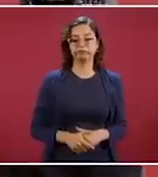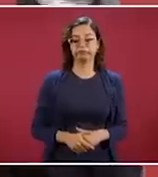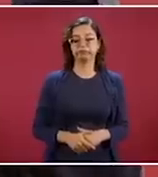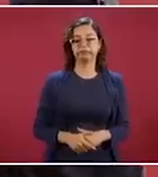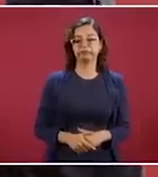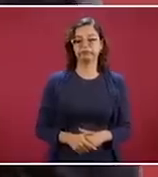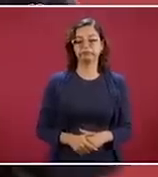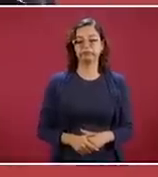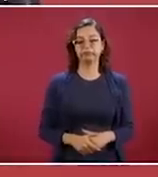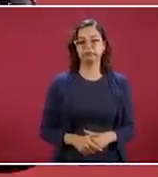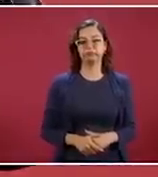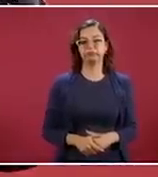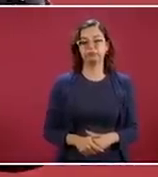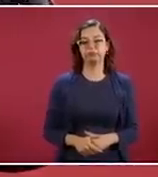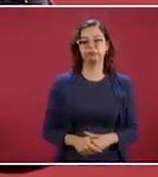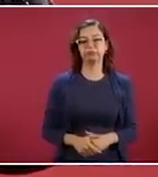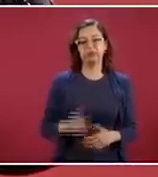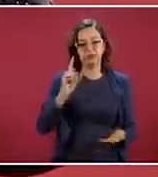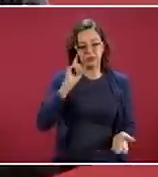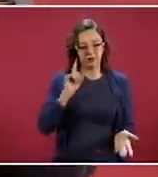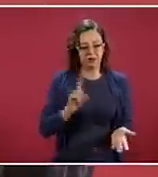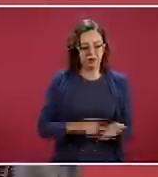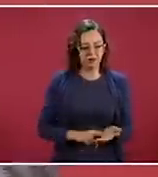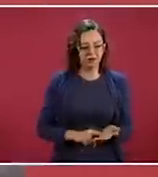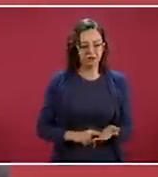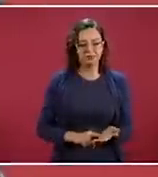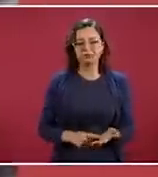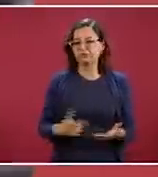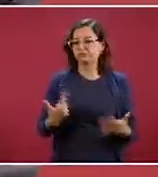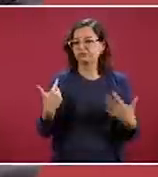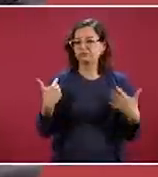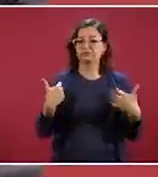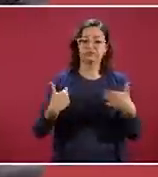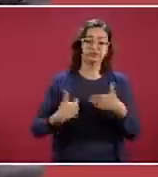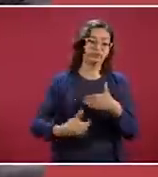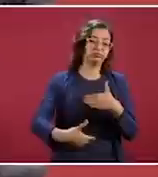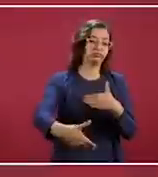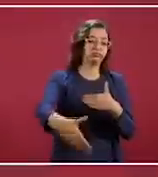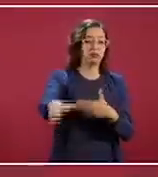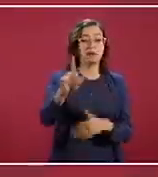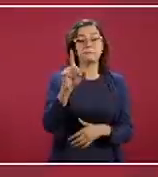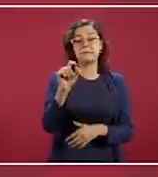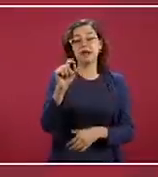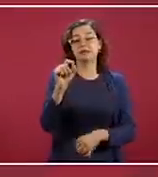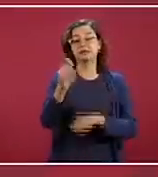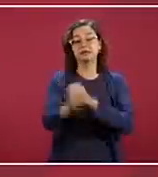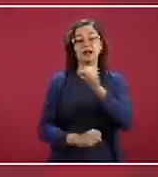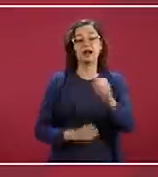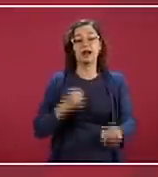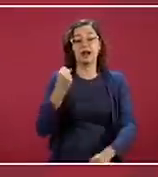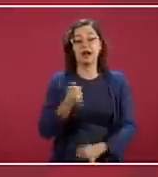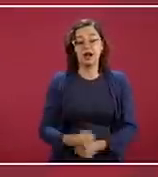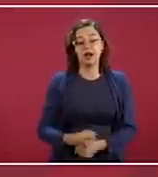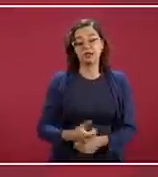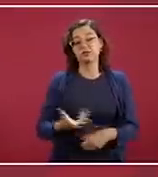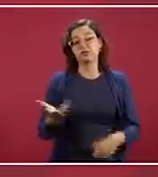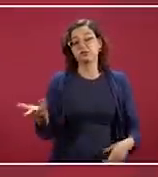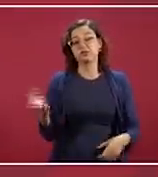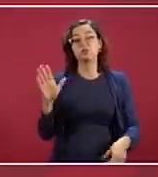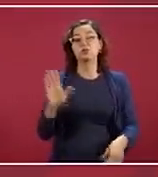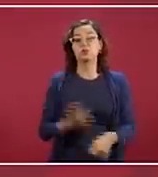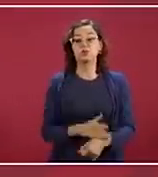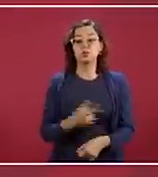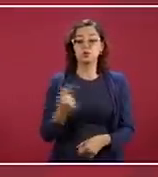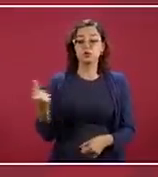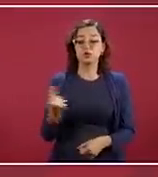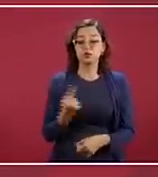Y yo creo que se va a pagar por 20 años más, porque